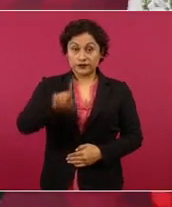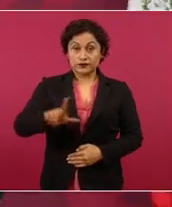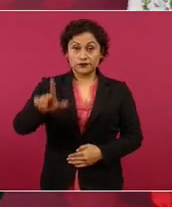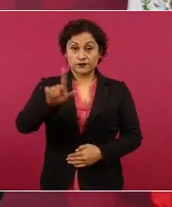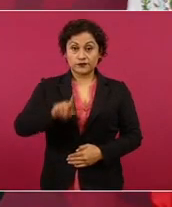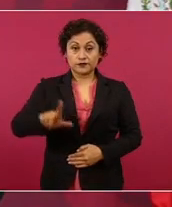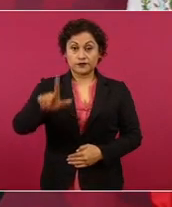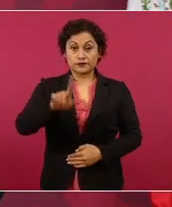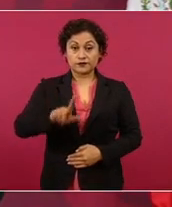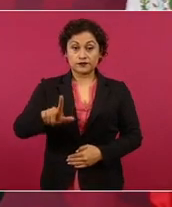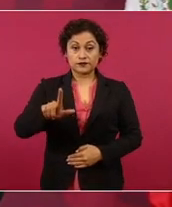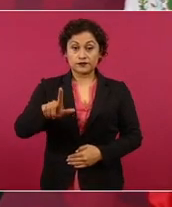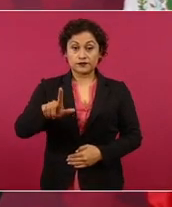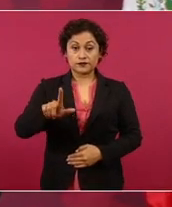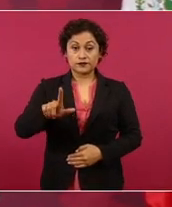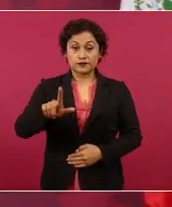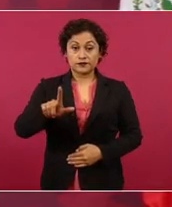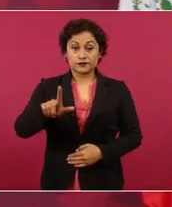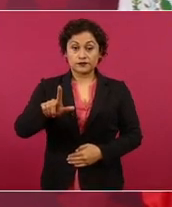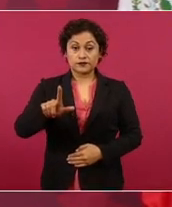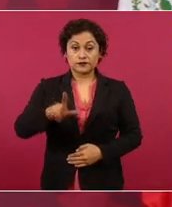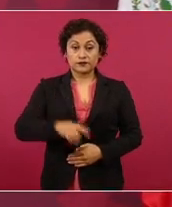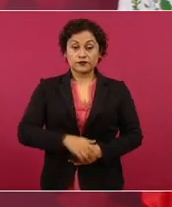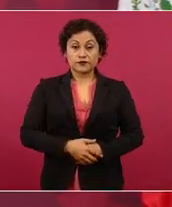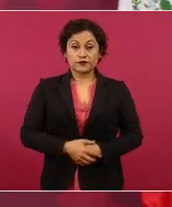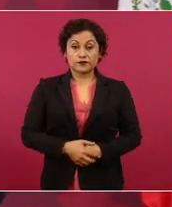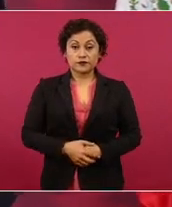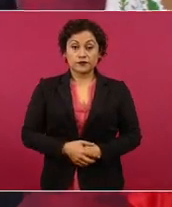que no vamos a tener